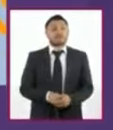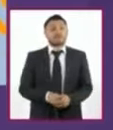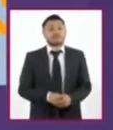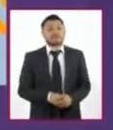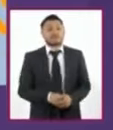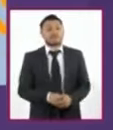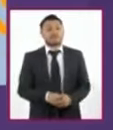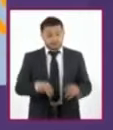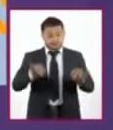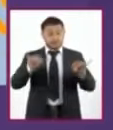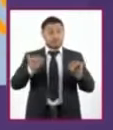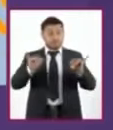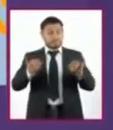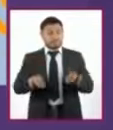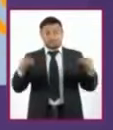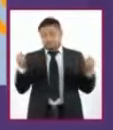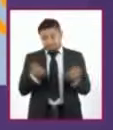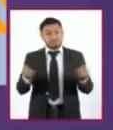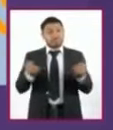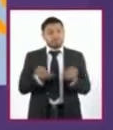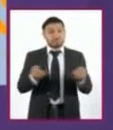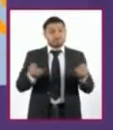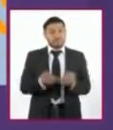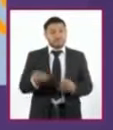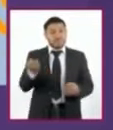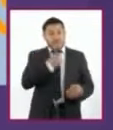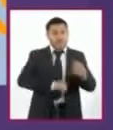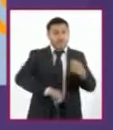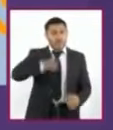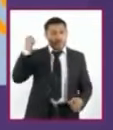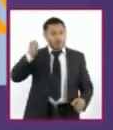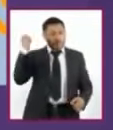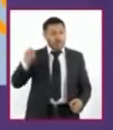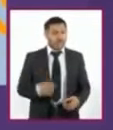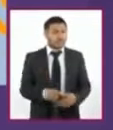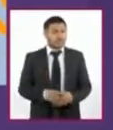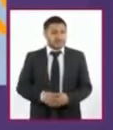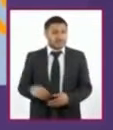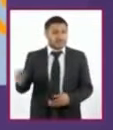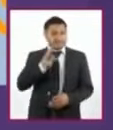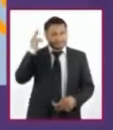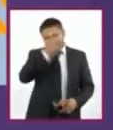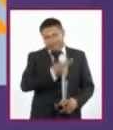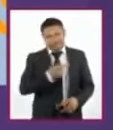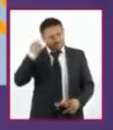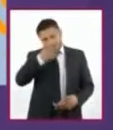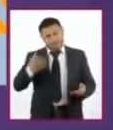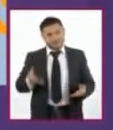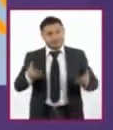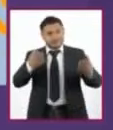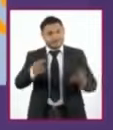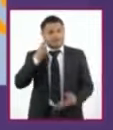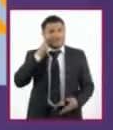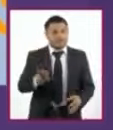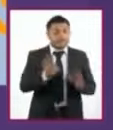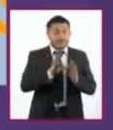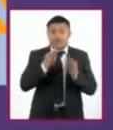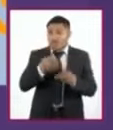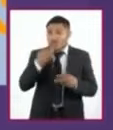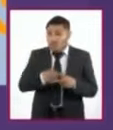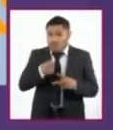Si son las mismas medidas, tuvimos éxito. Si analizamos nuestra construcción, veamos que la figura